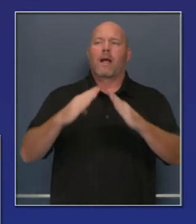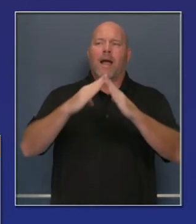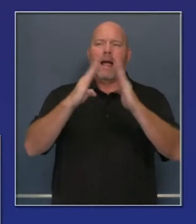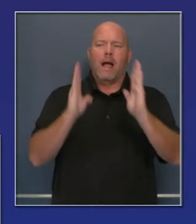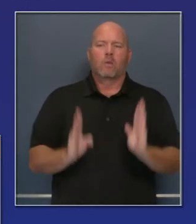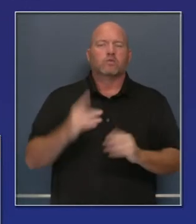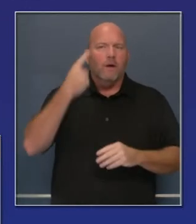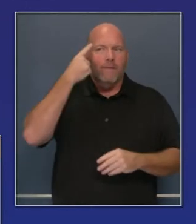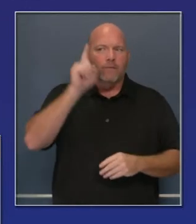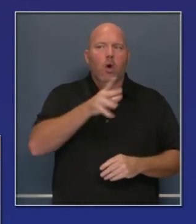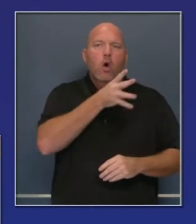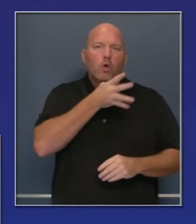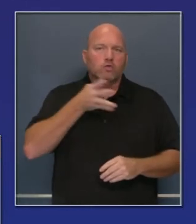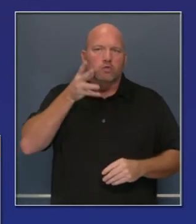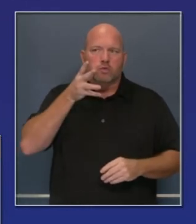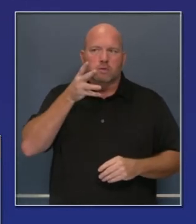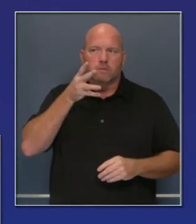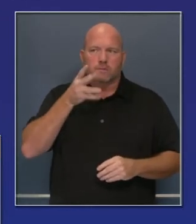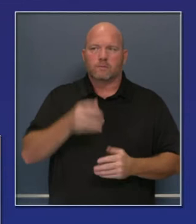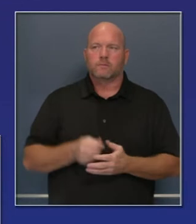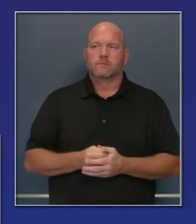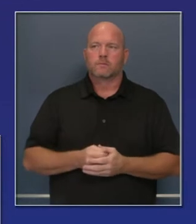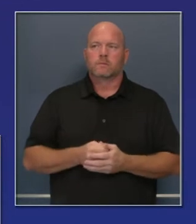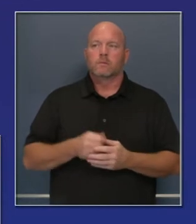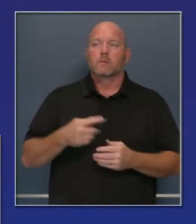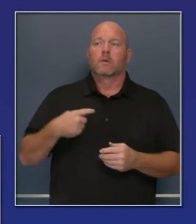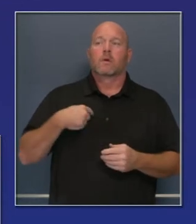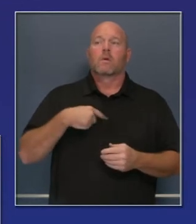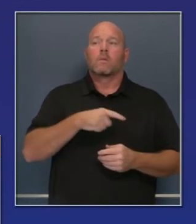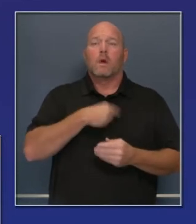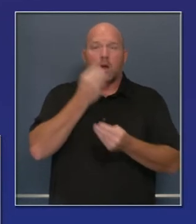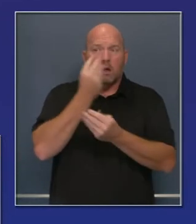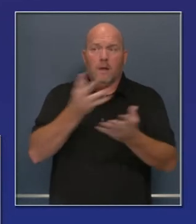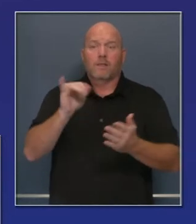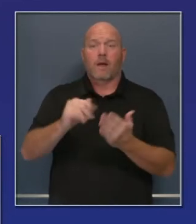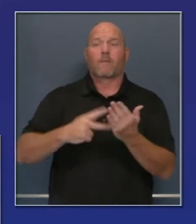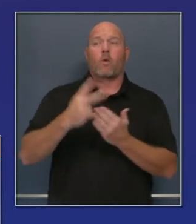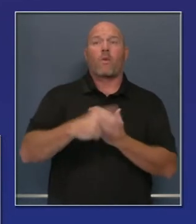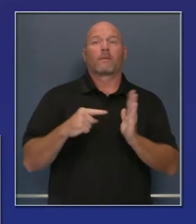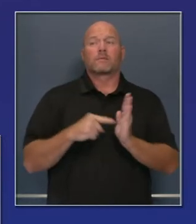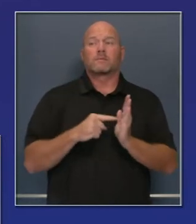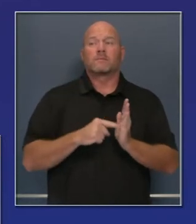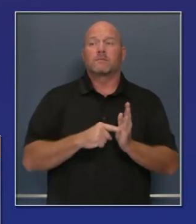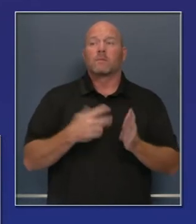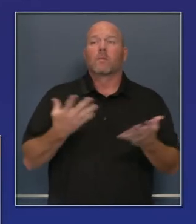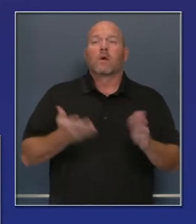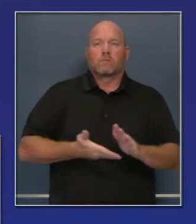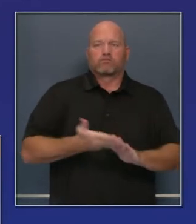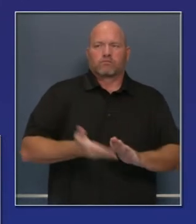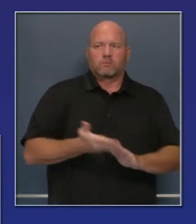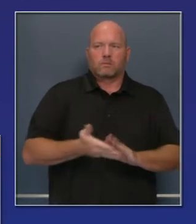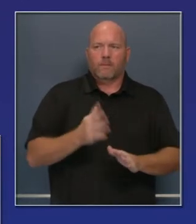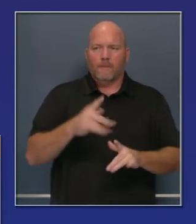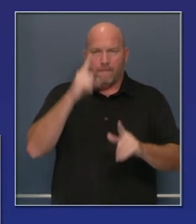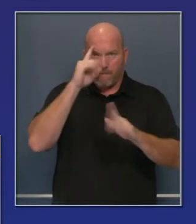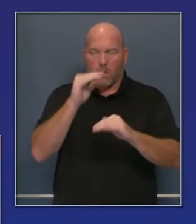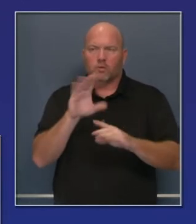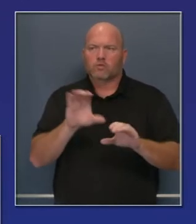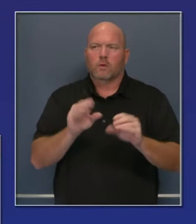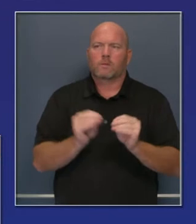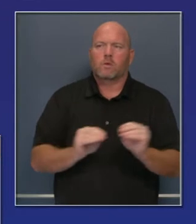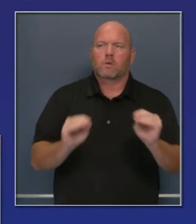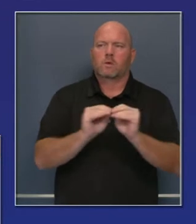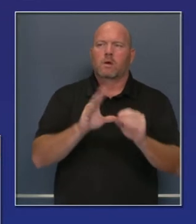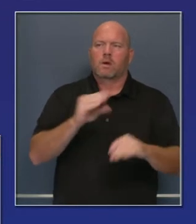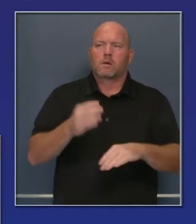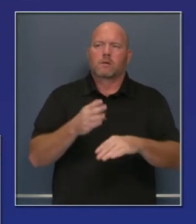for Harvest. Lo hemos mencionado en algunas ocasiones en el pasado, un programa que ahora está ya operando y esperamos poder lograr